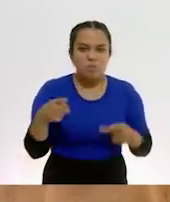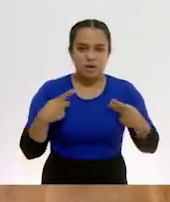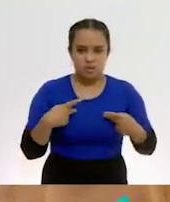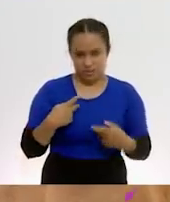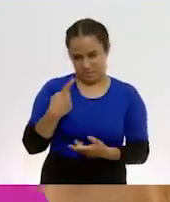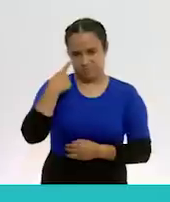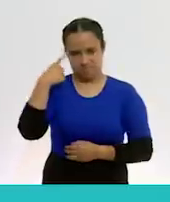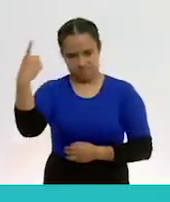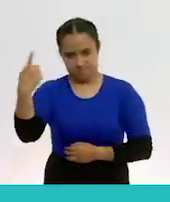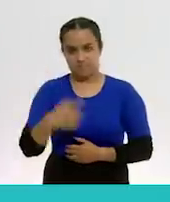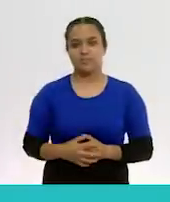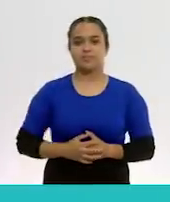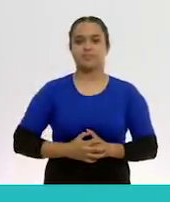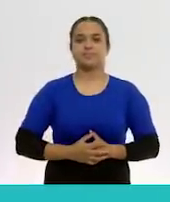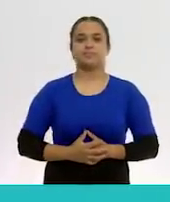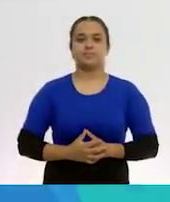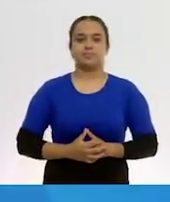a verlo.